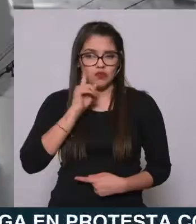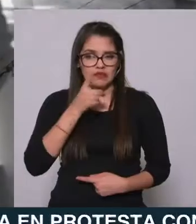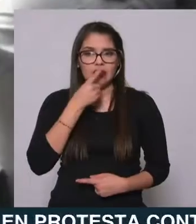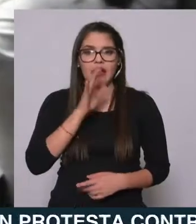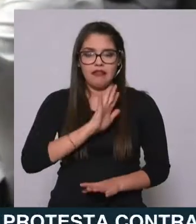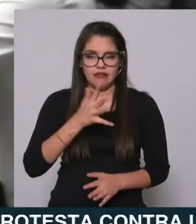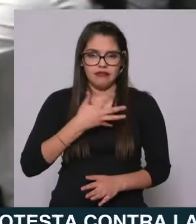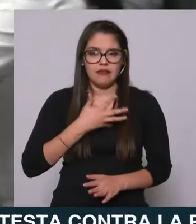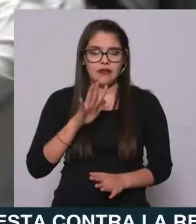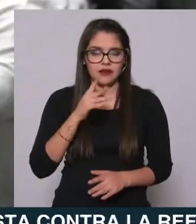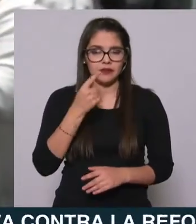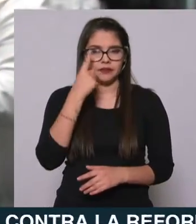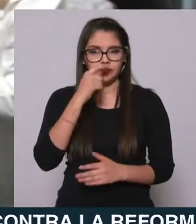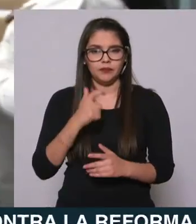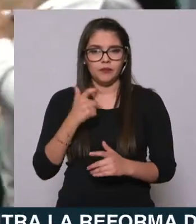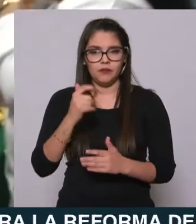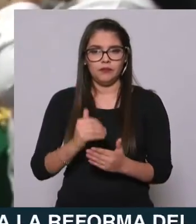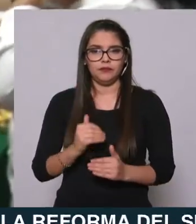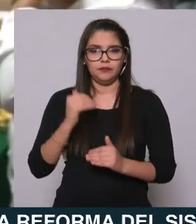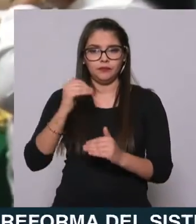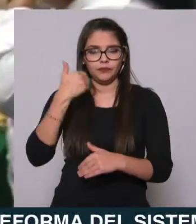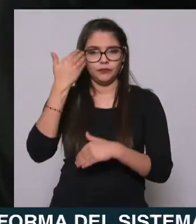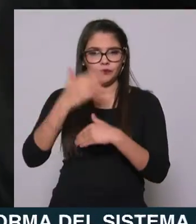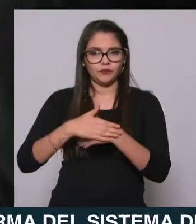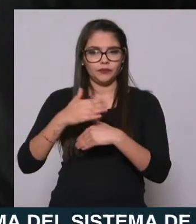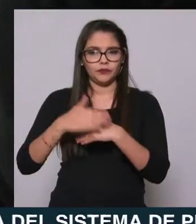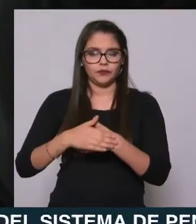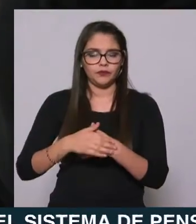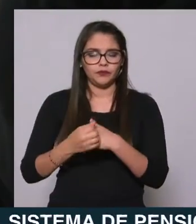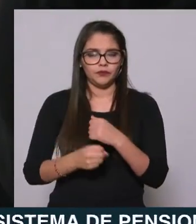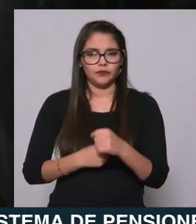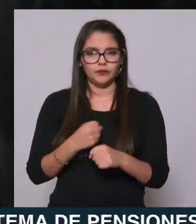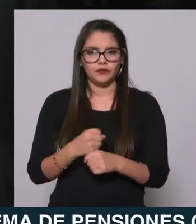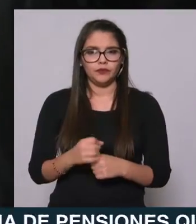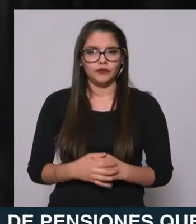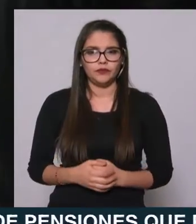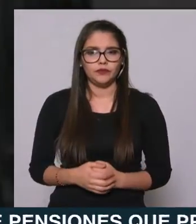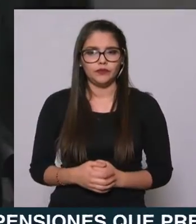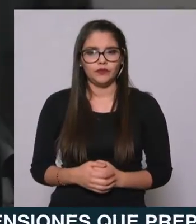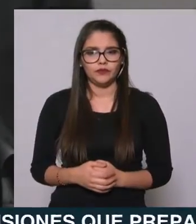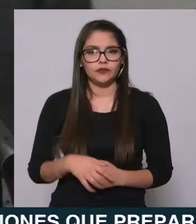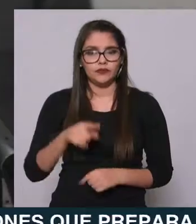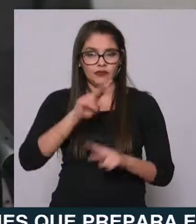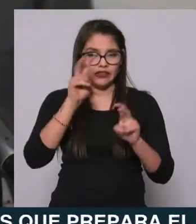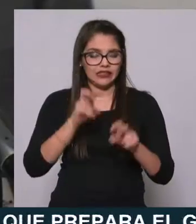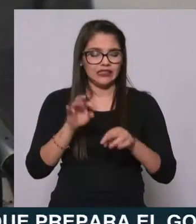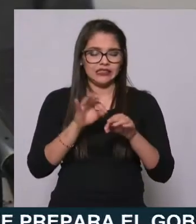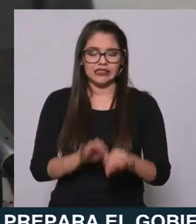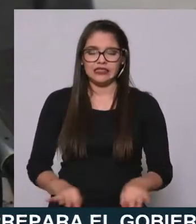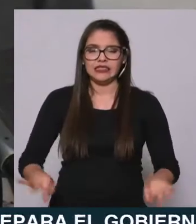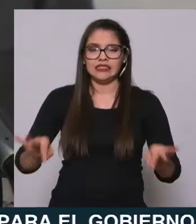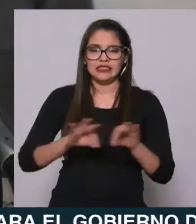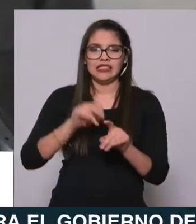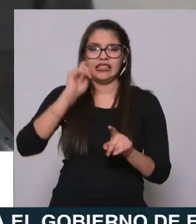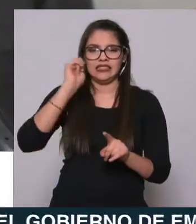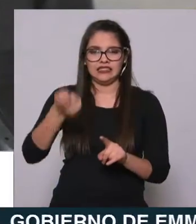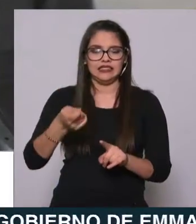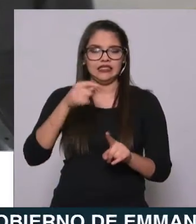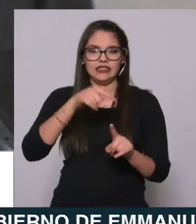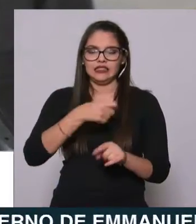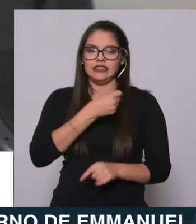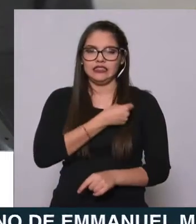tiene programado incrementar la inversión para el siguiente ejercicio fiscal. Un sector fundamental es el de la